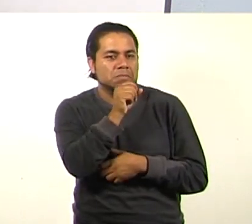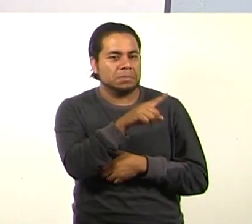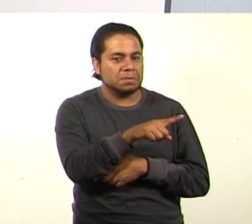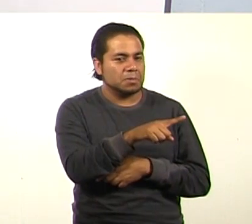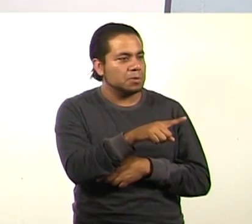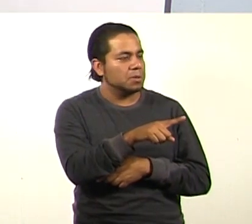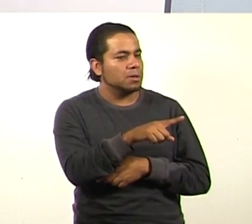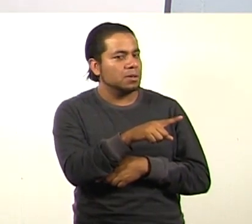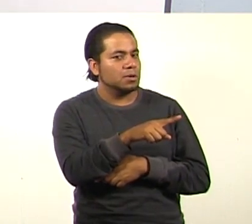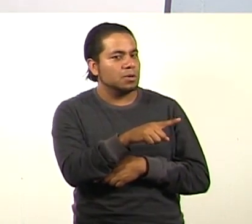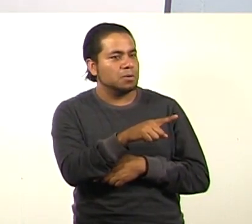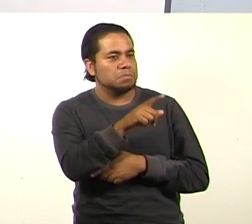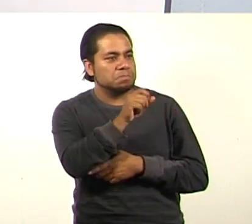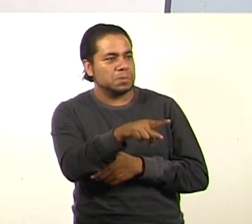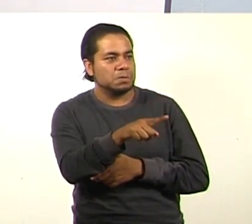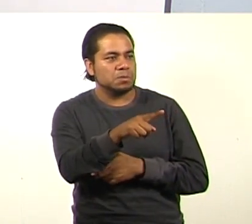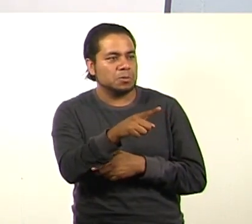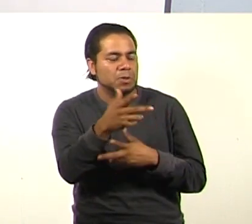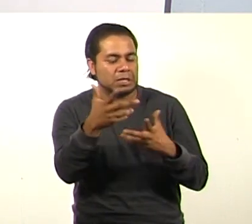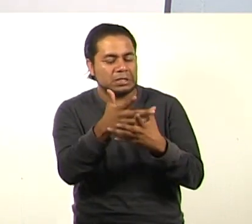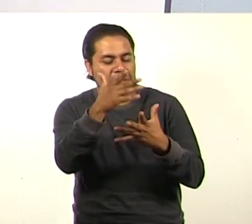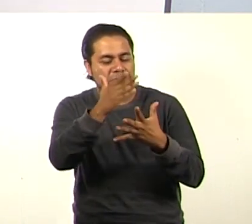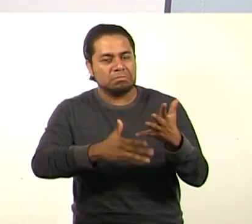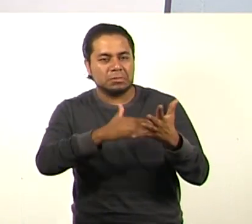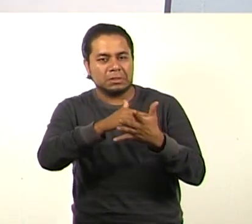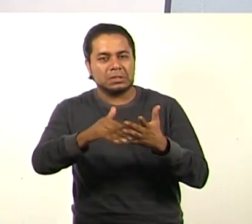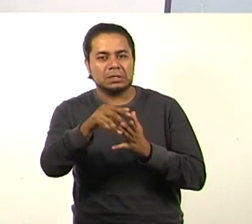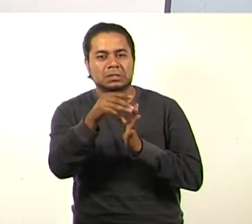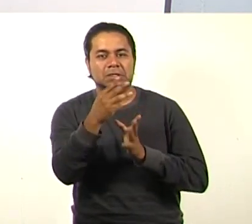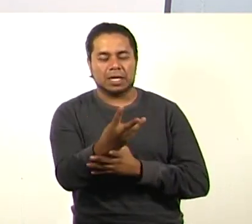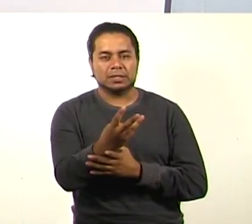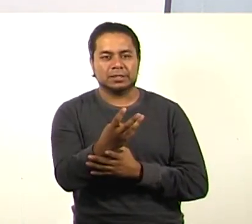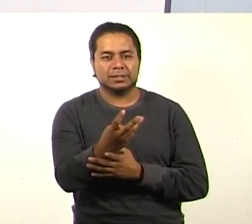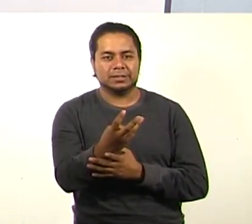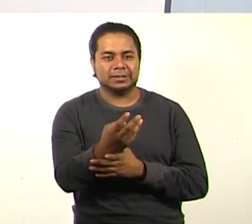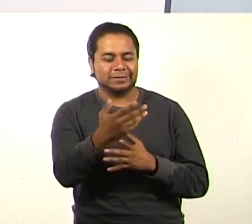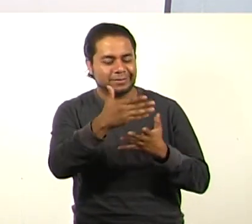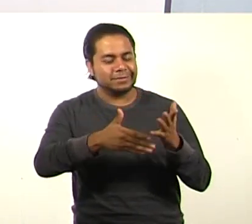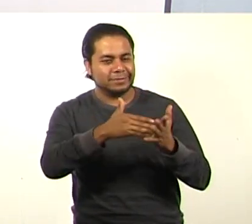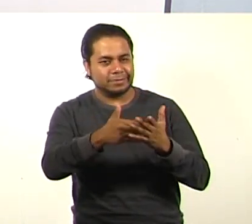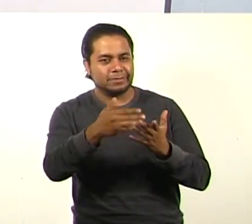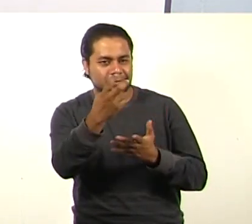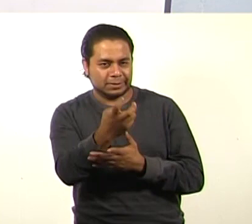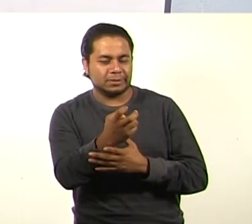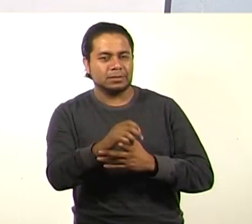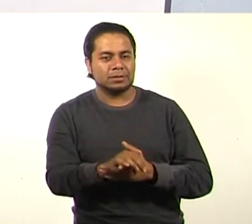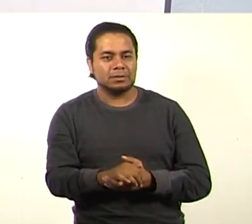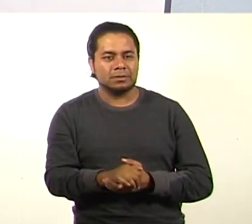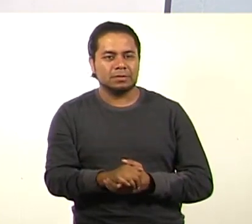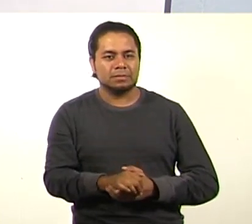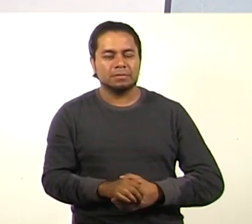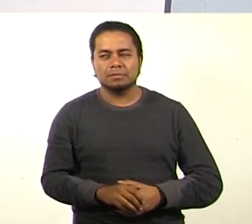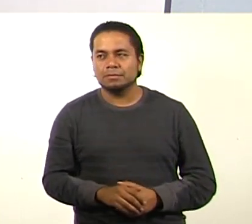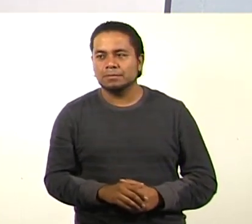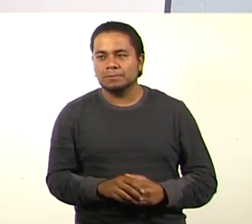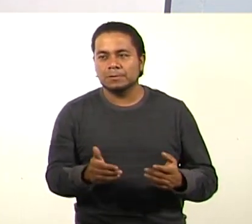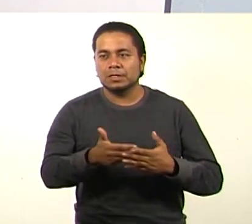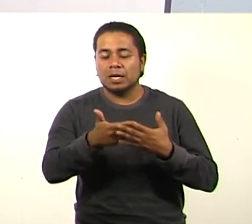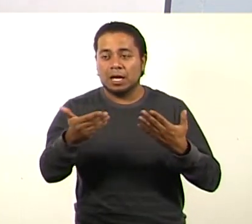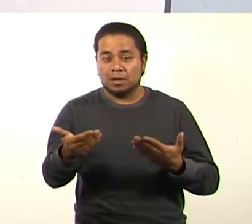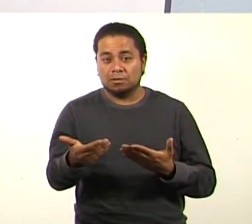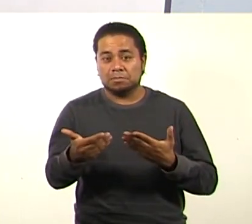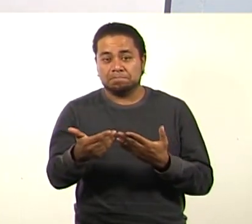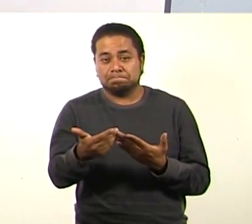unidad dividida en tres partes. Esos son los tercios. Y bueno, vamos a ir rápido a ver una